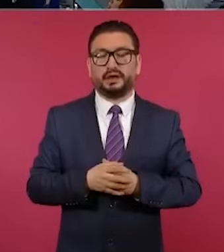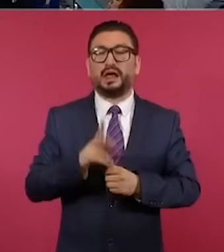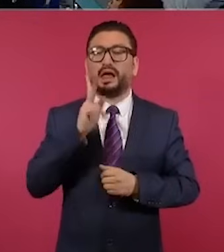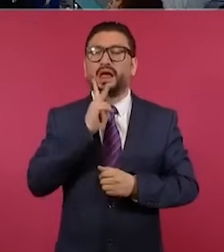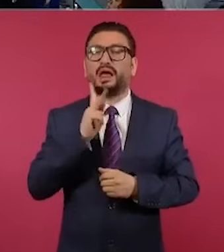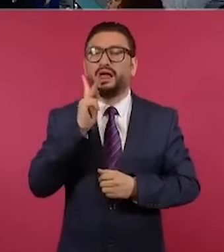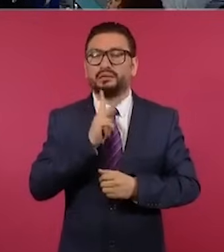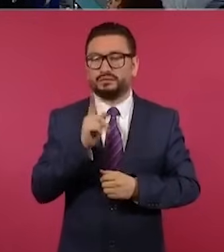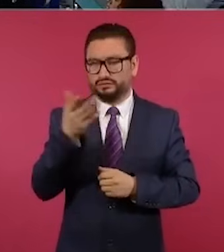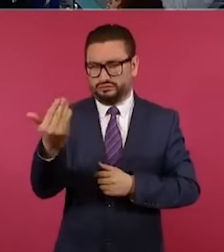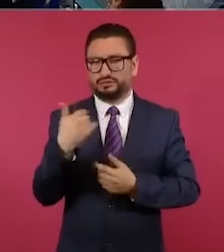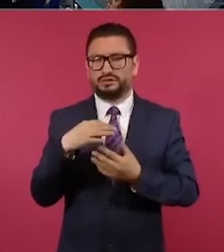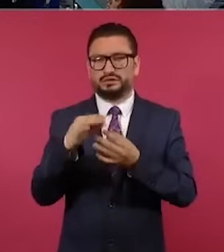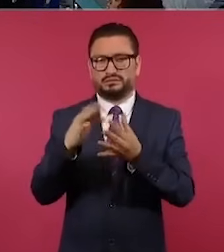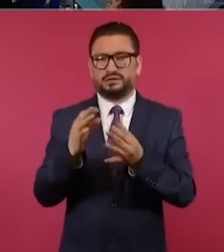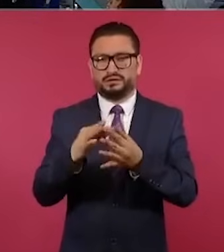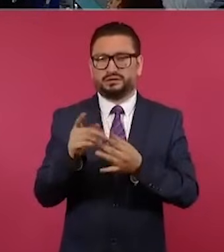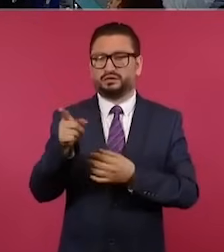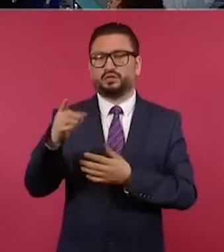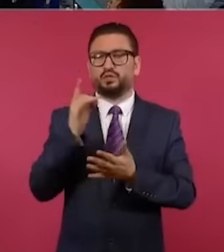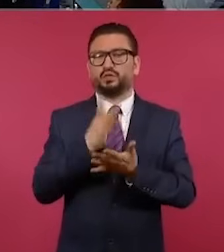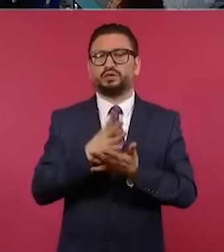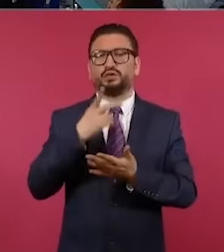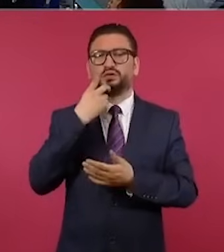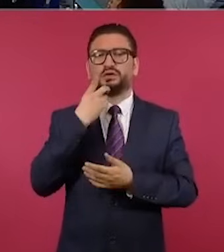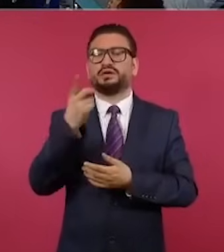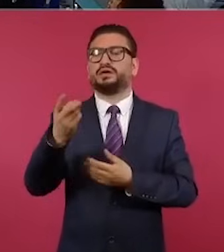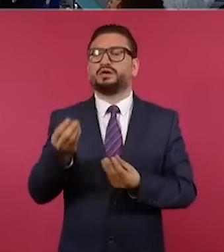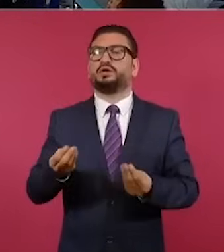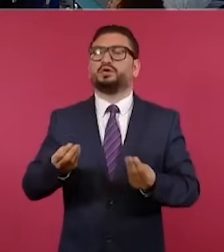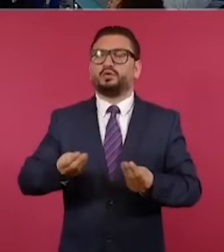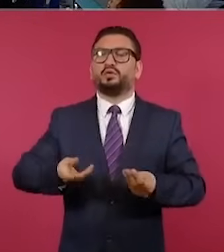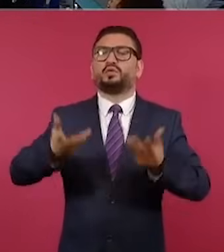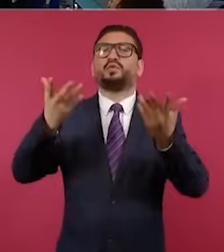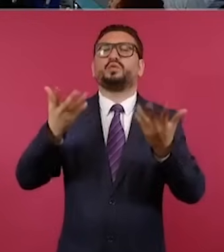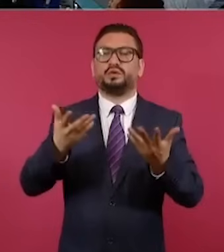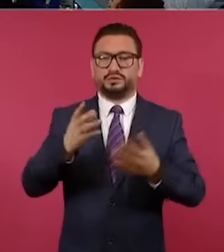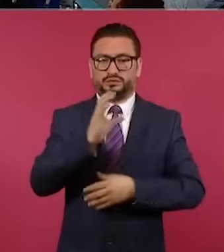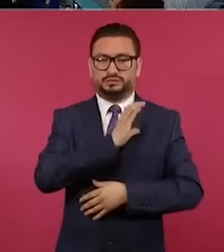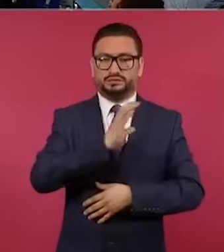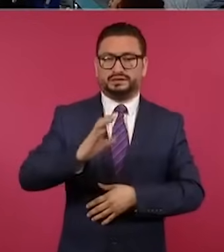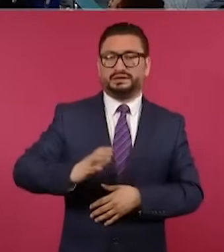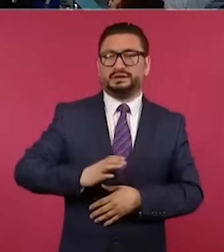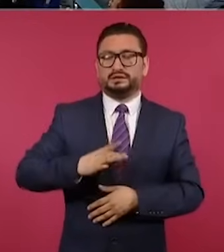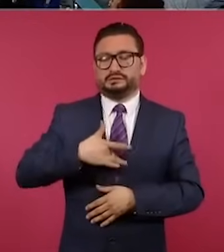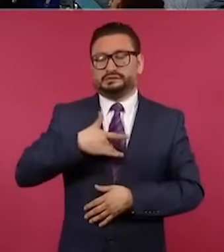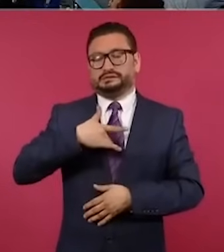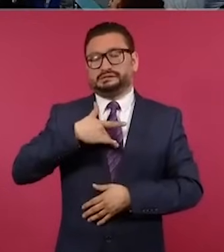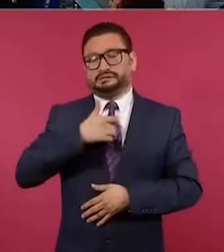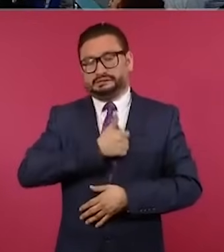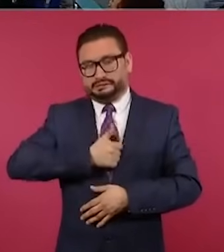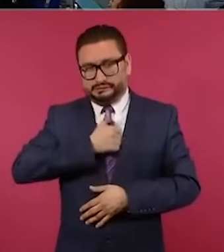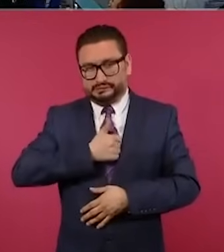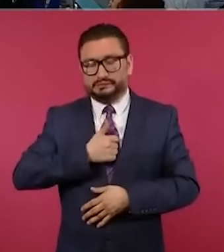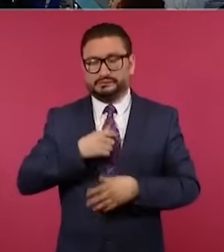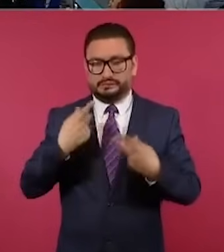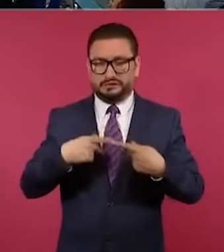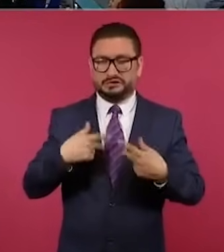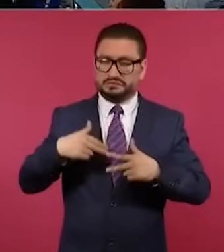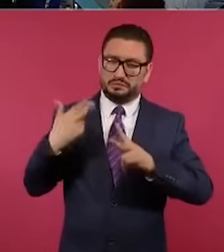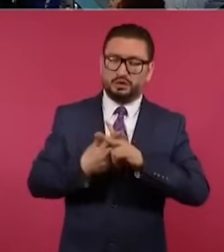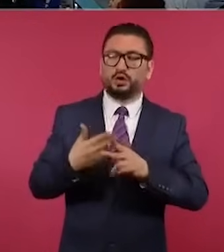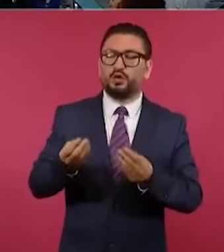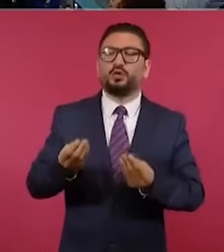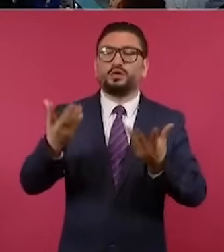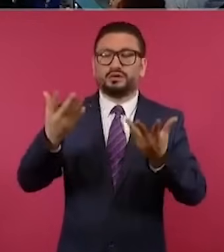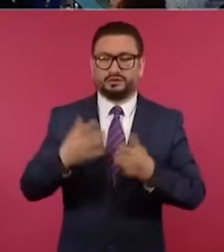Nada más lo único que quiero es que les digas cuántos candidatos lamentablemente han sido